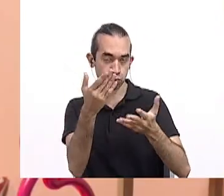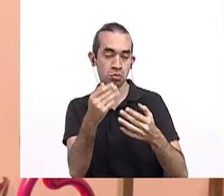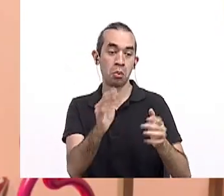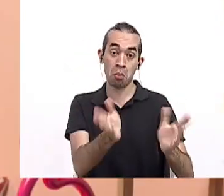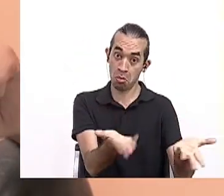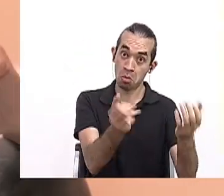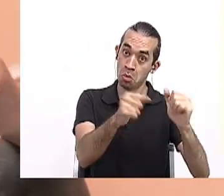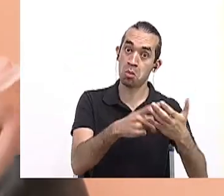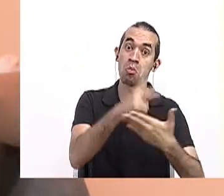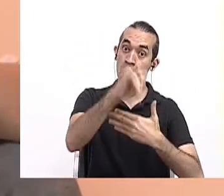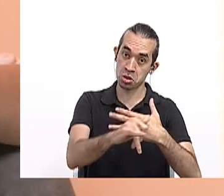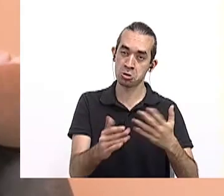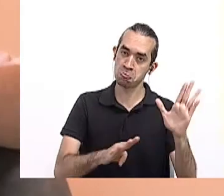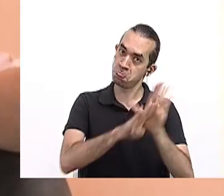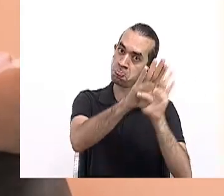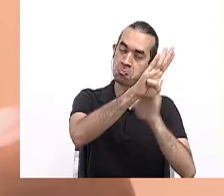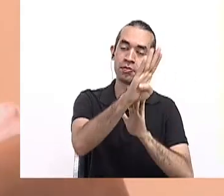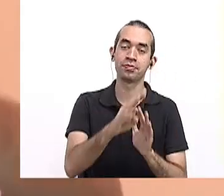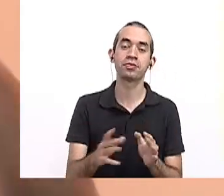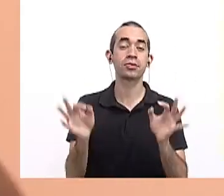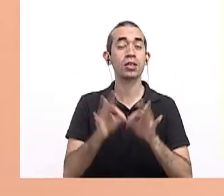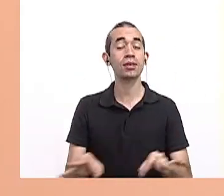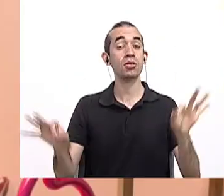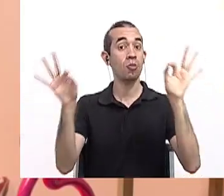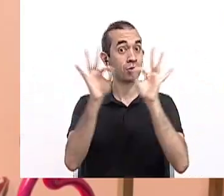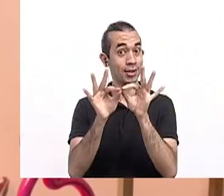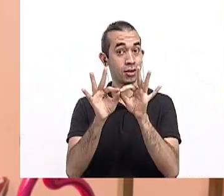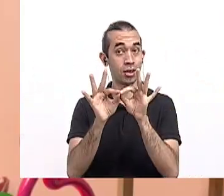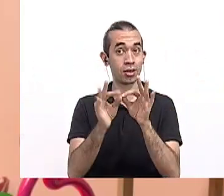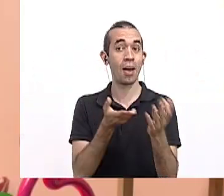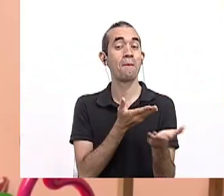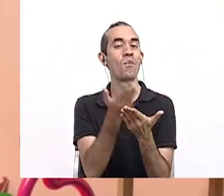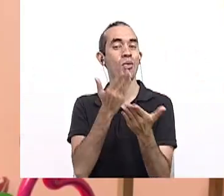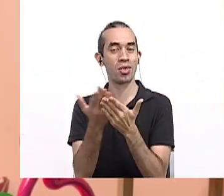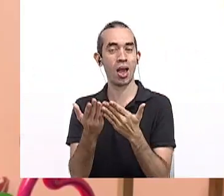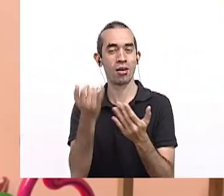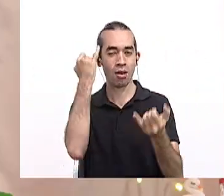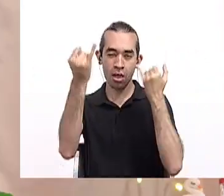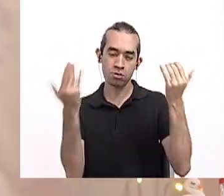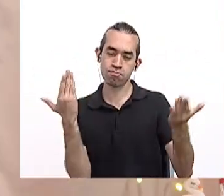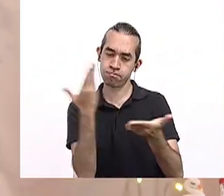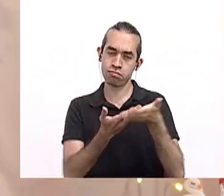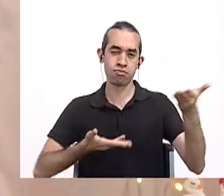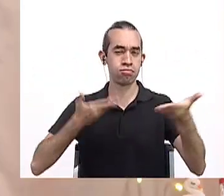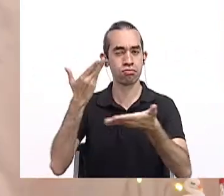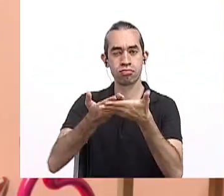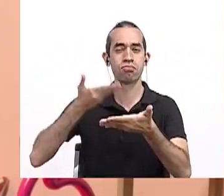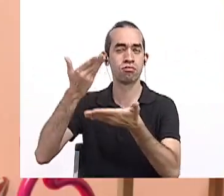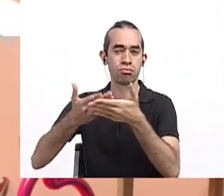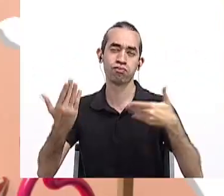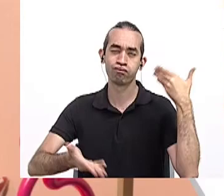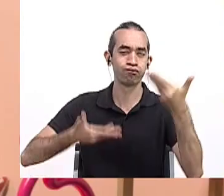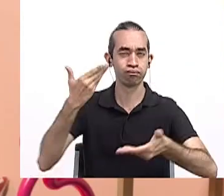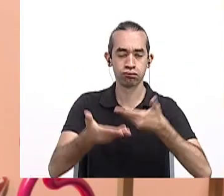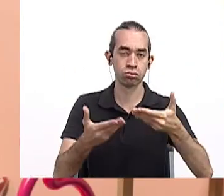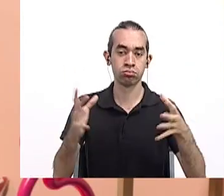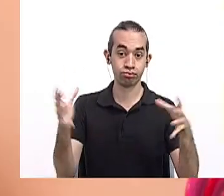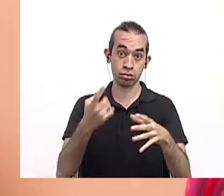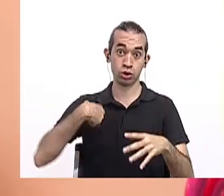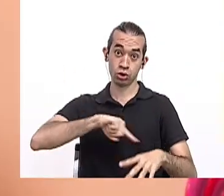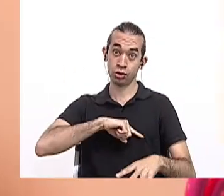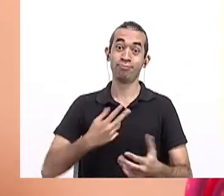hacerlos crecer lo importante es aportar y construir ideas en conjunto en nosotros está el